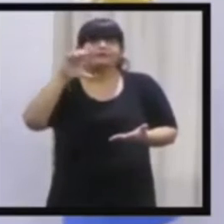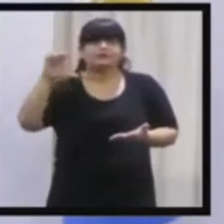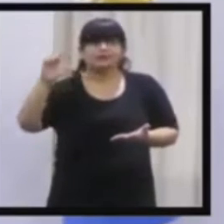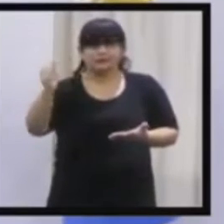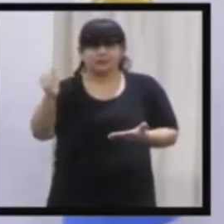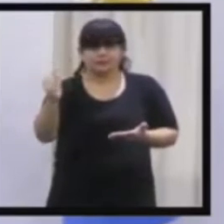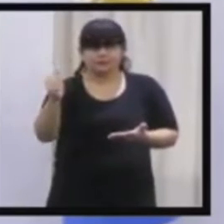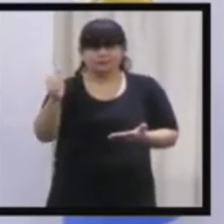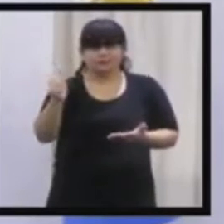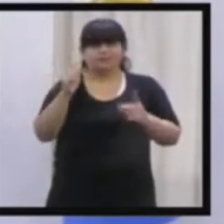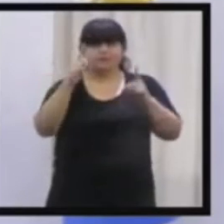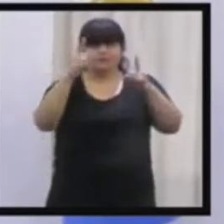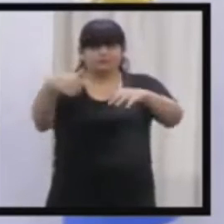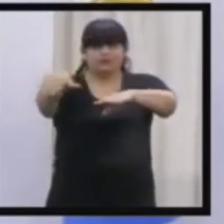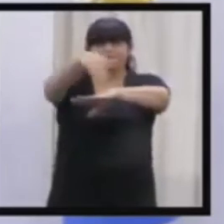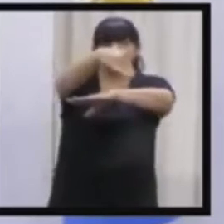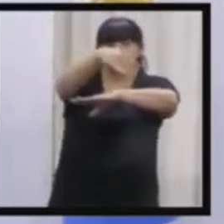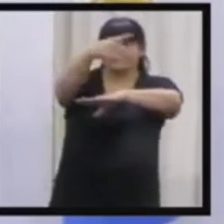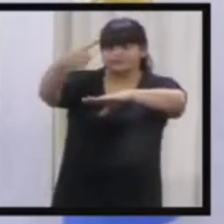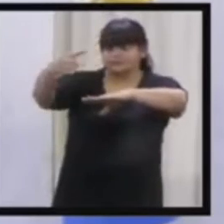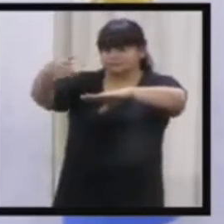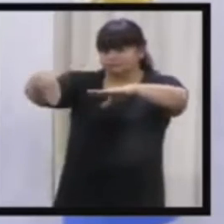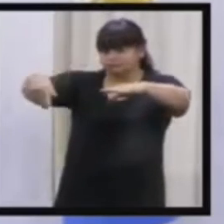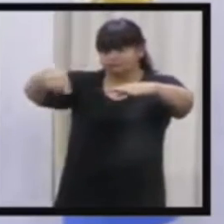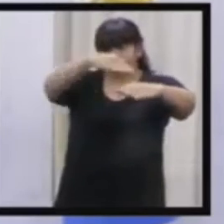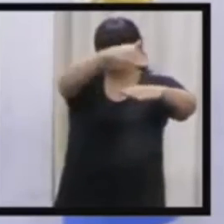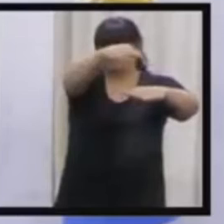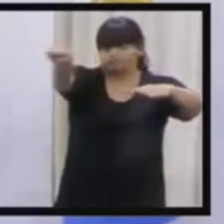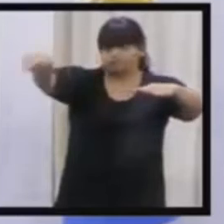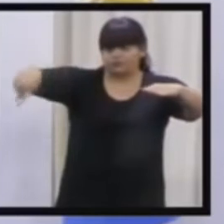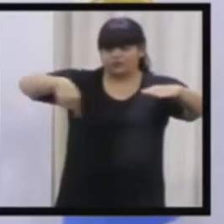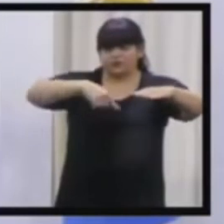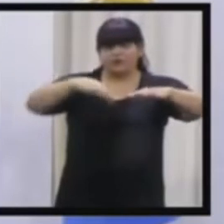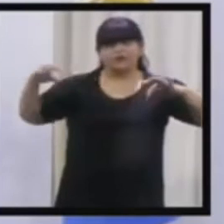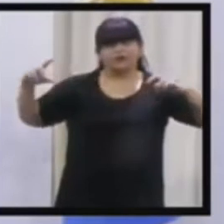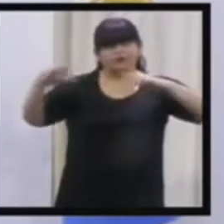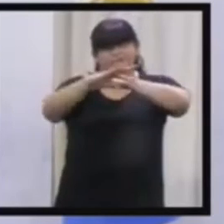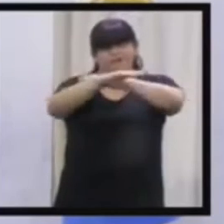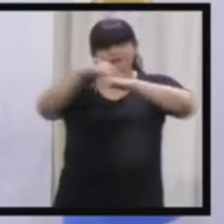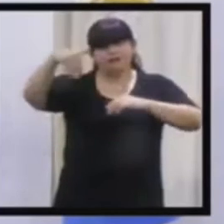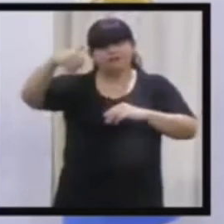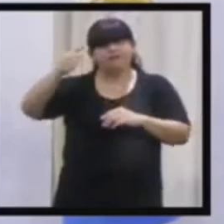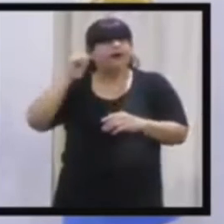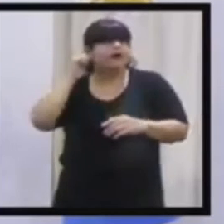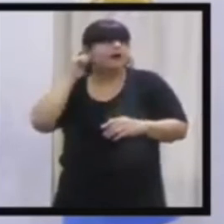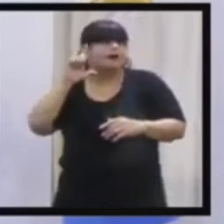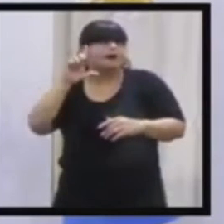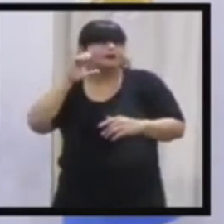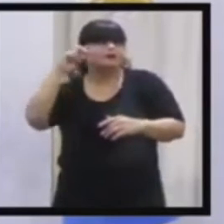las calles Fray Capelli, Mansilla y Avenida MacLean.